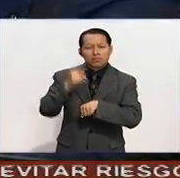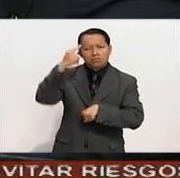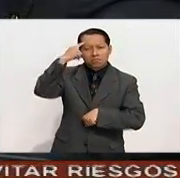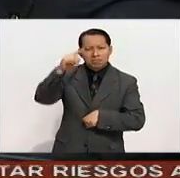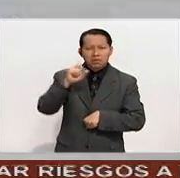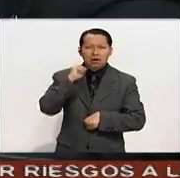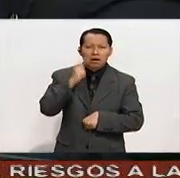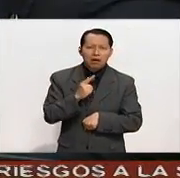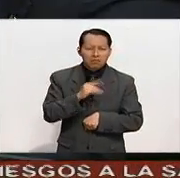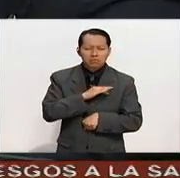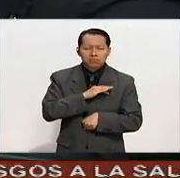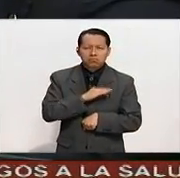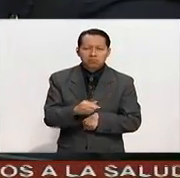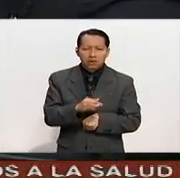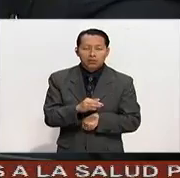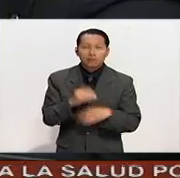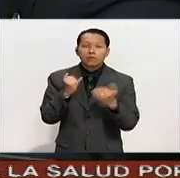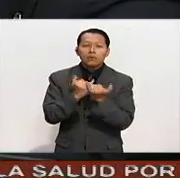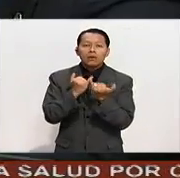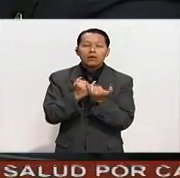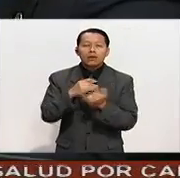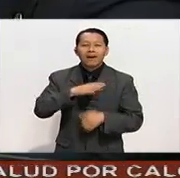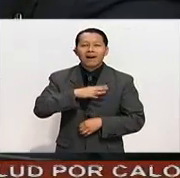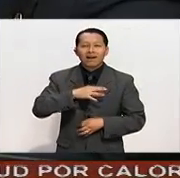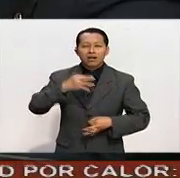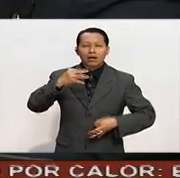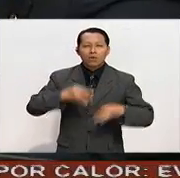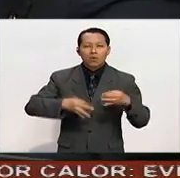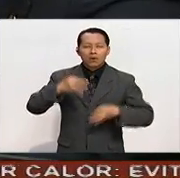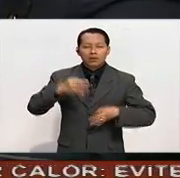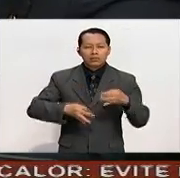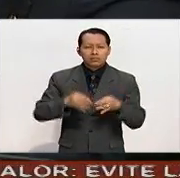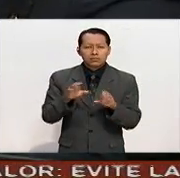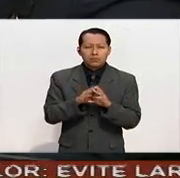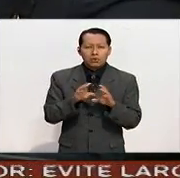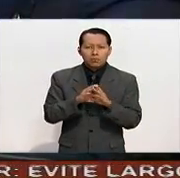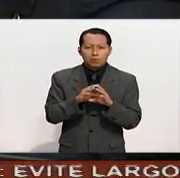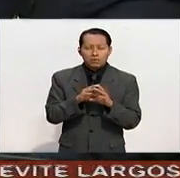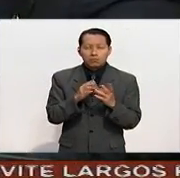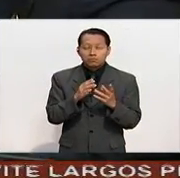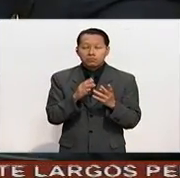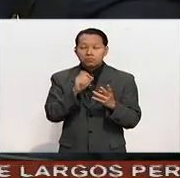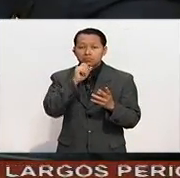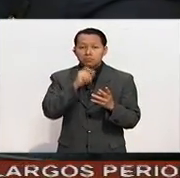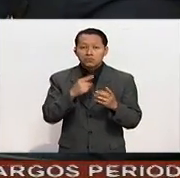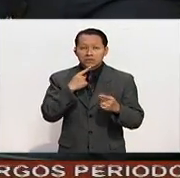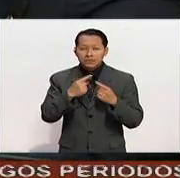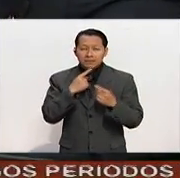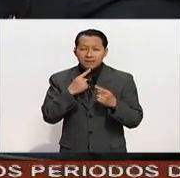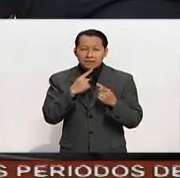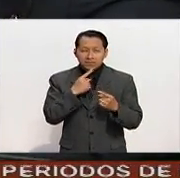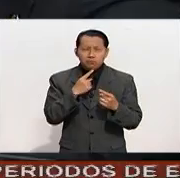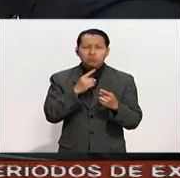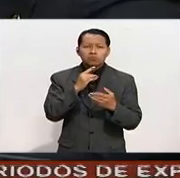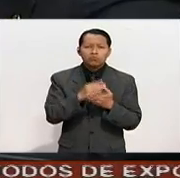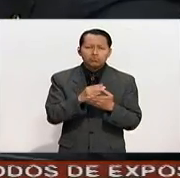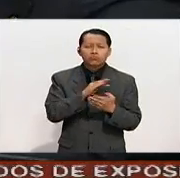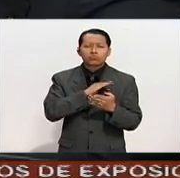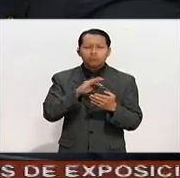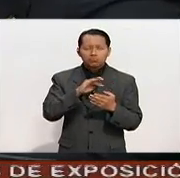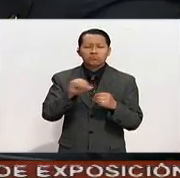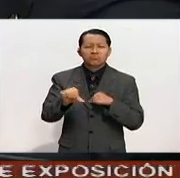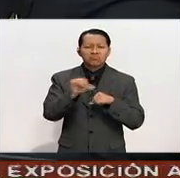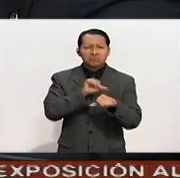cualquier cuestión. Ahí veremos jueces que no tendrán la capacidad de diálogo judicial, que tendrán que ser sustituidos por otros,